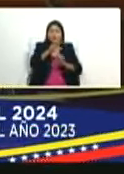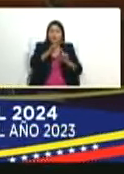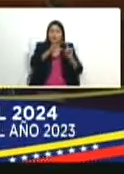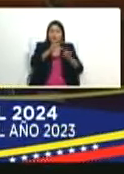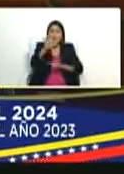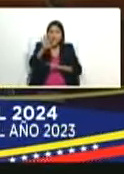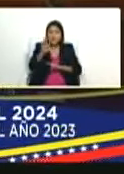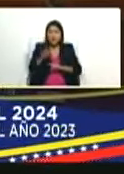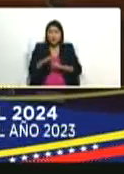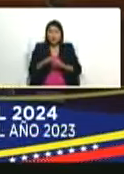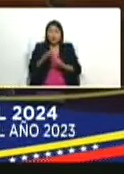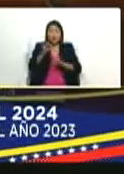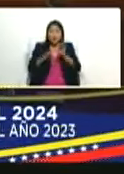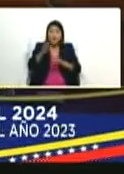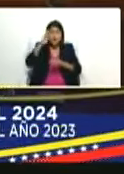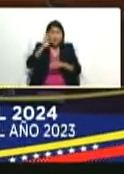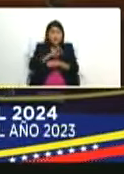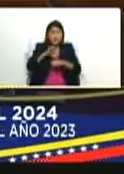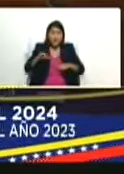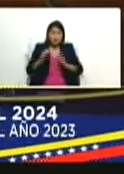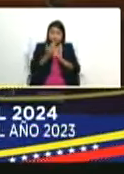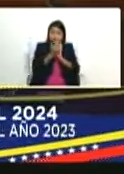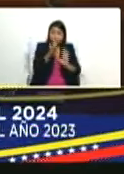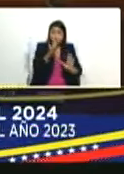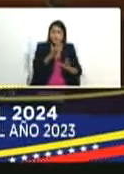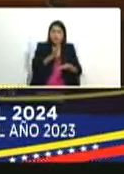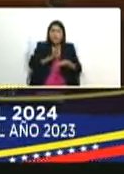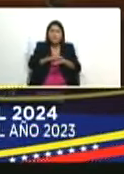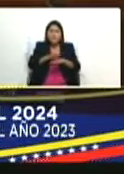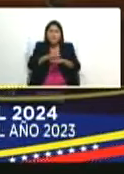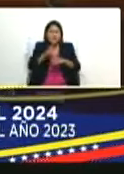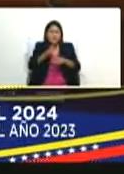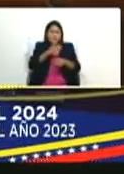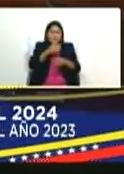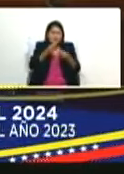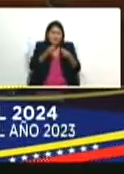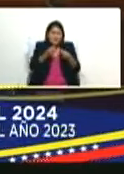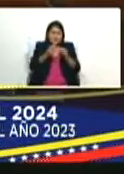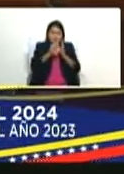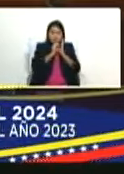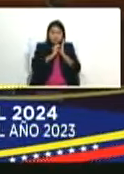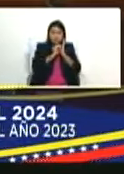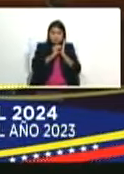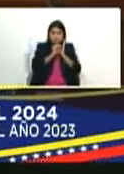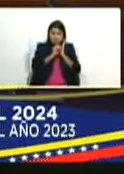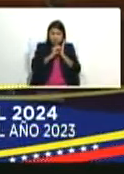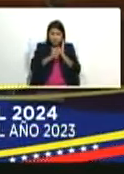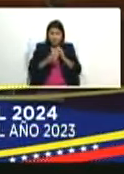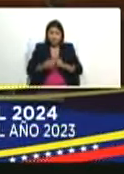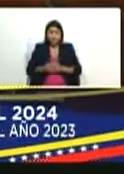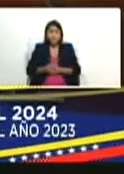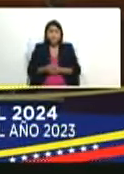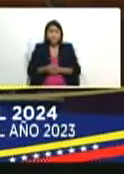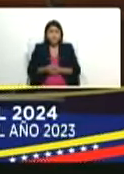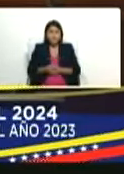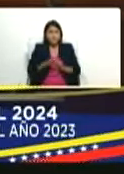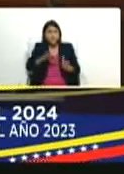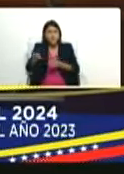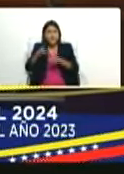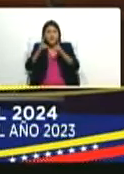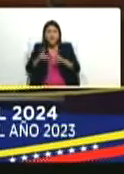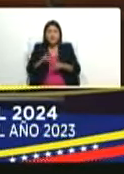Código Orgánico de Justicia Militar por carecer de suficiente determinación en lo que respecta a la conducta penada.